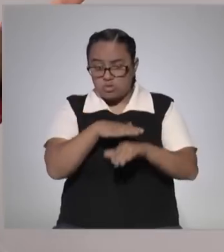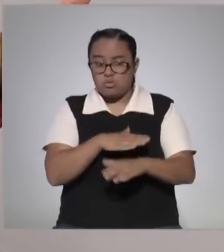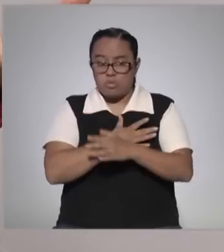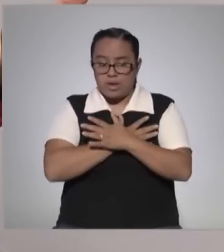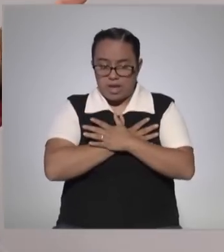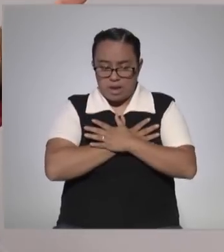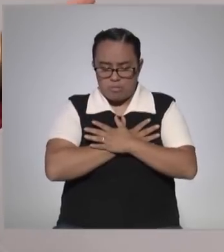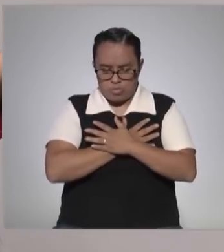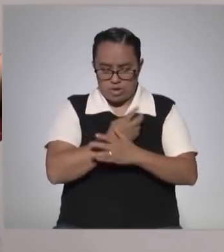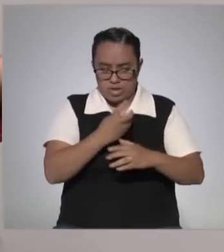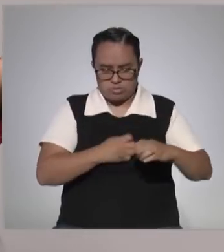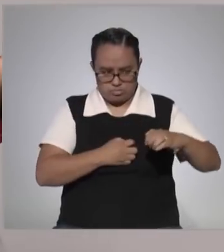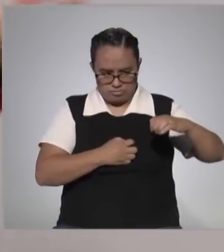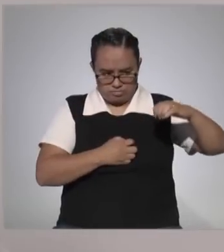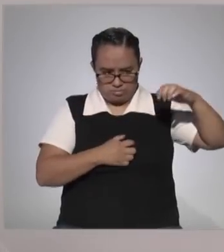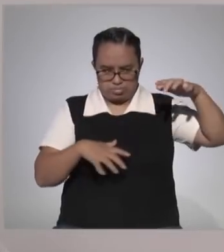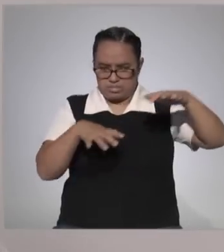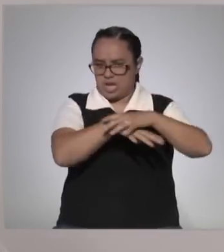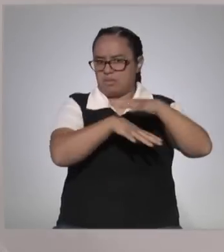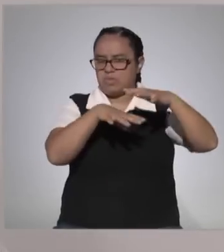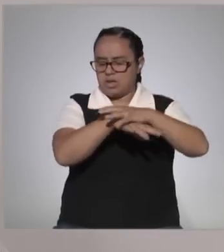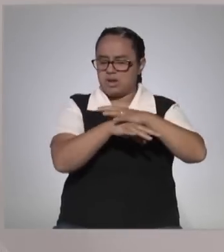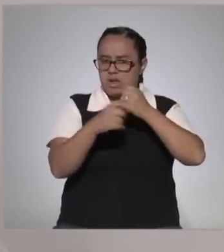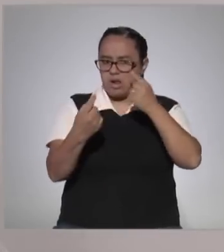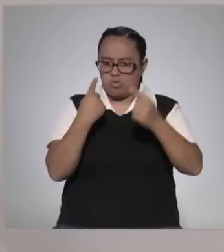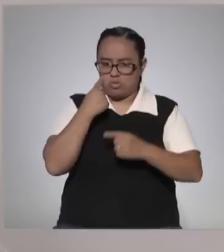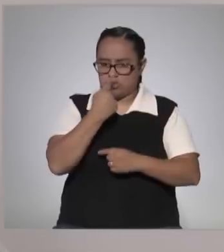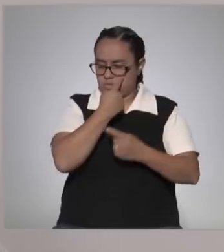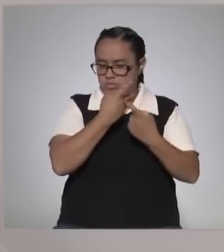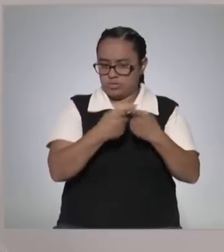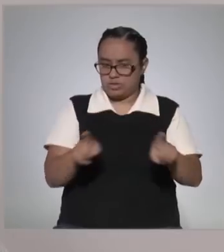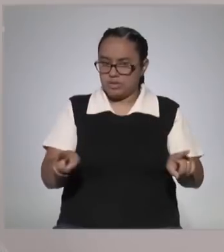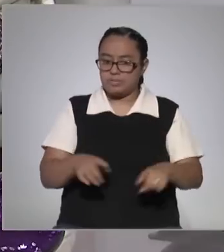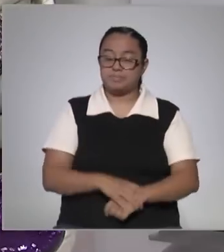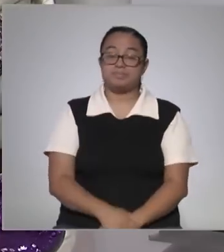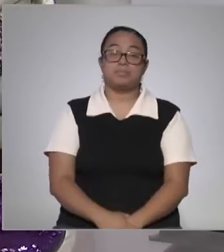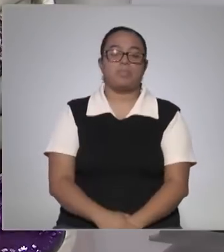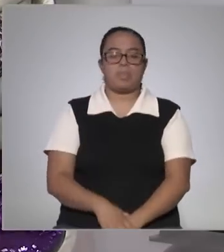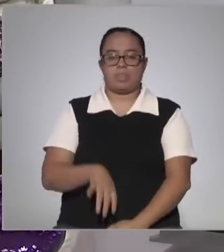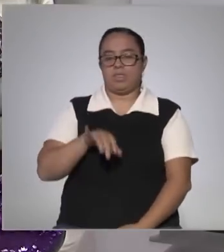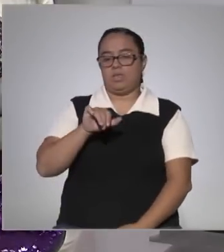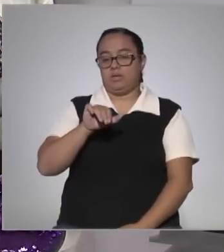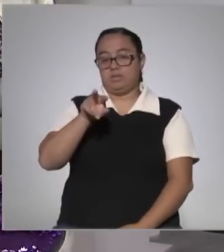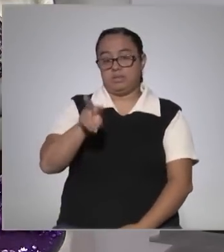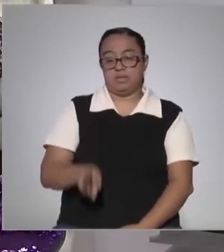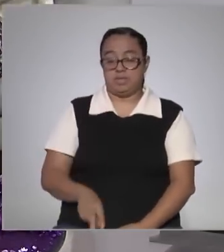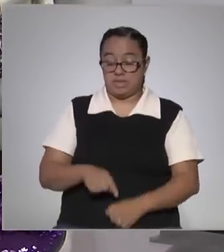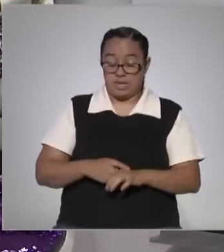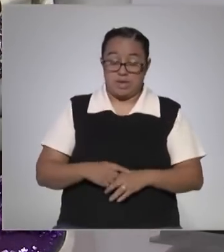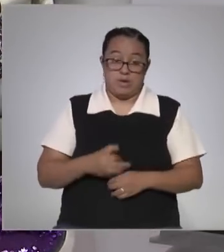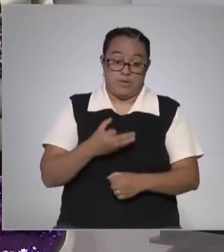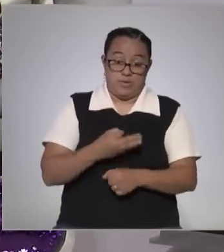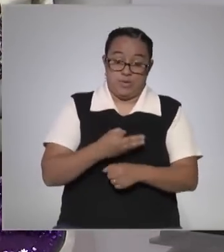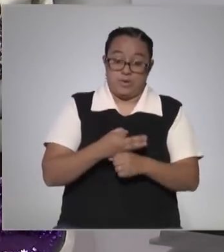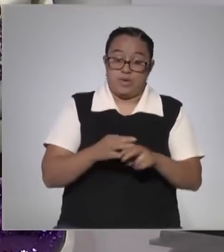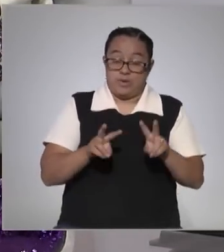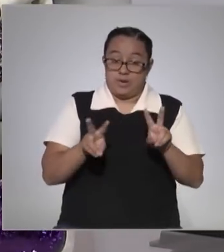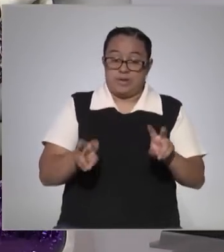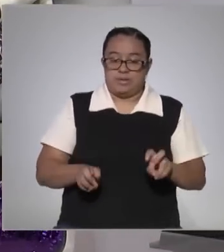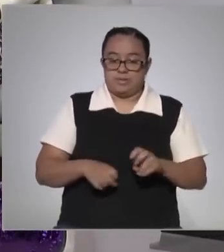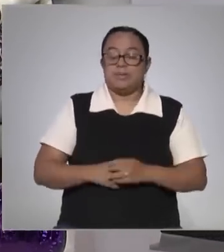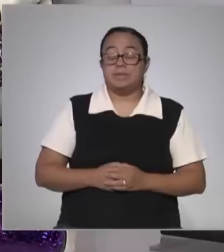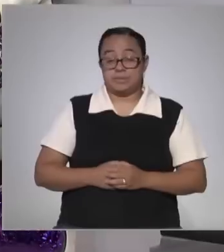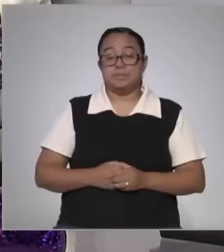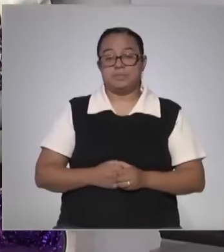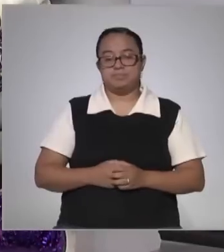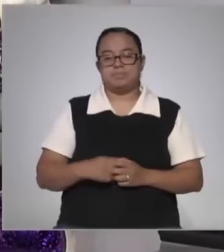que vamos creciendo. ¿Se ve diferente? Yo creo que efectivamente este tema sí se